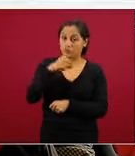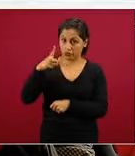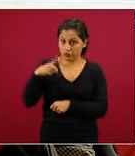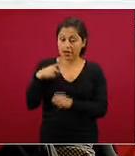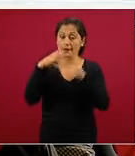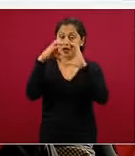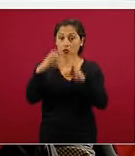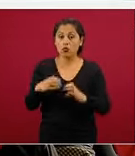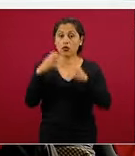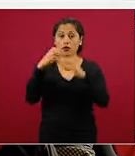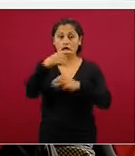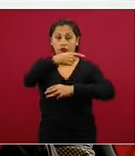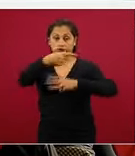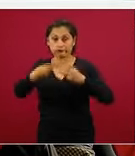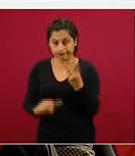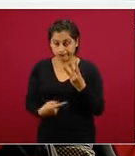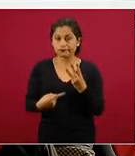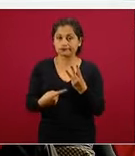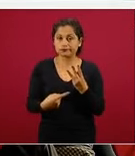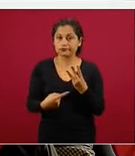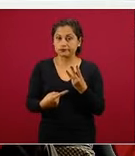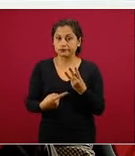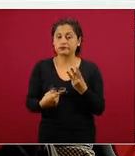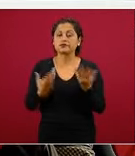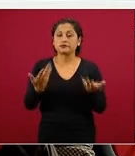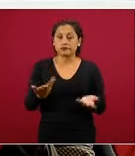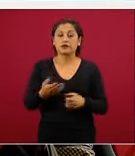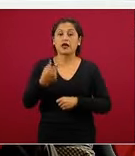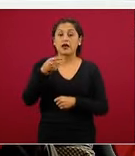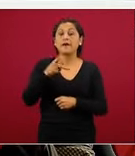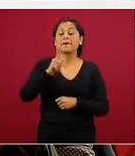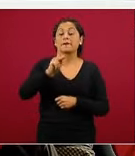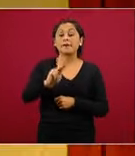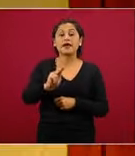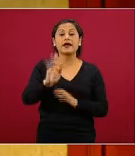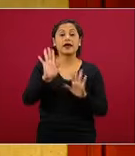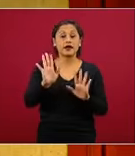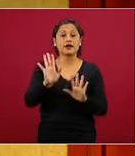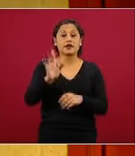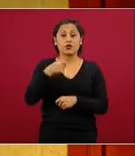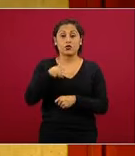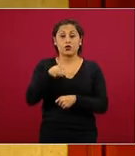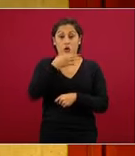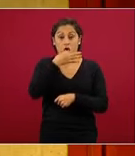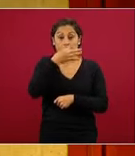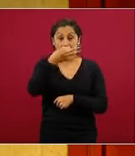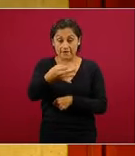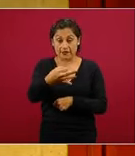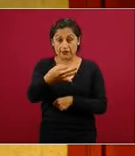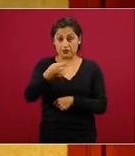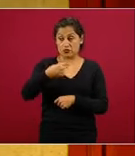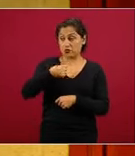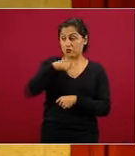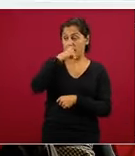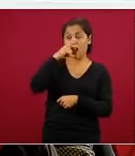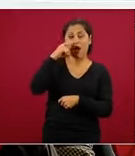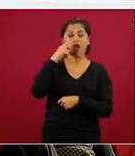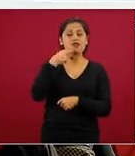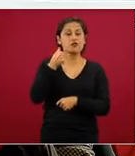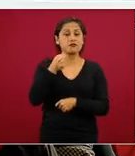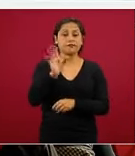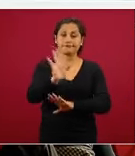ninguna manera debe interpretarse como desestimar o desalentar el uso del cubrebocas. Lo importante es tener